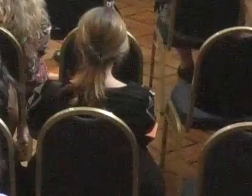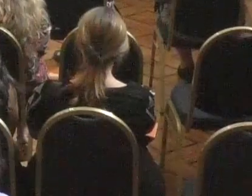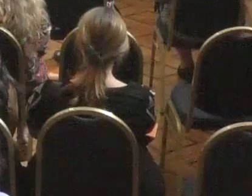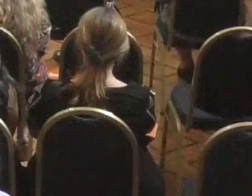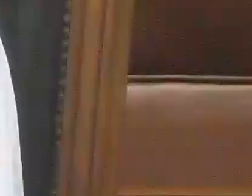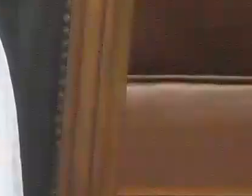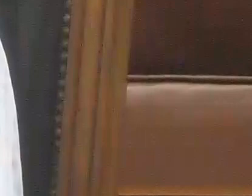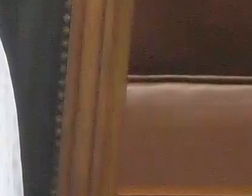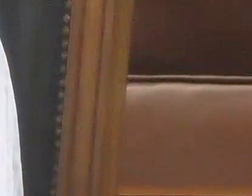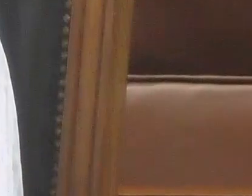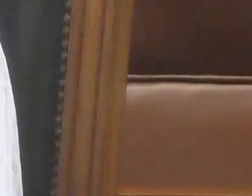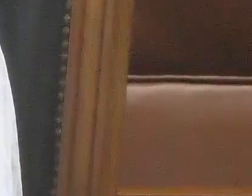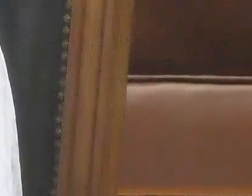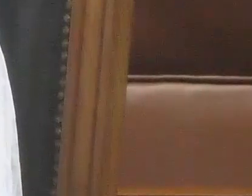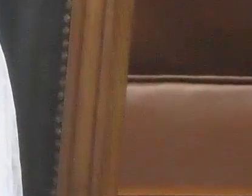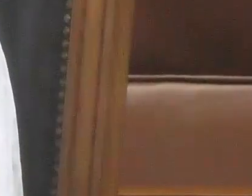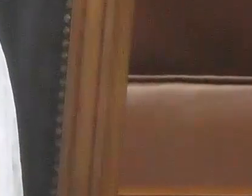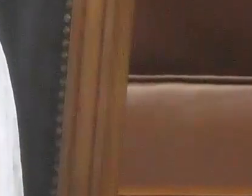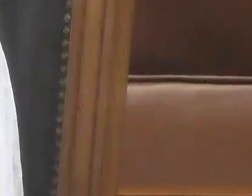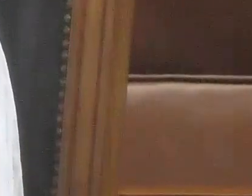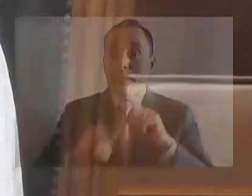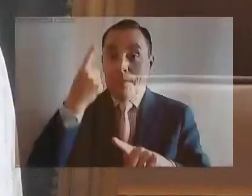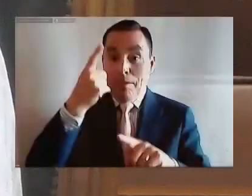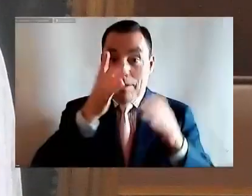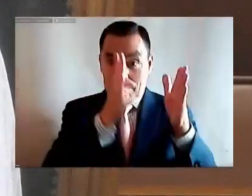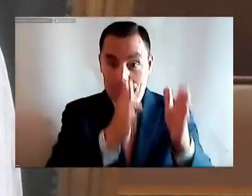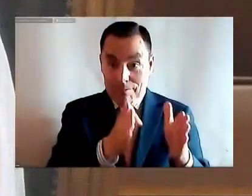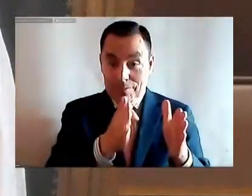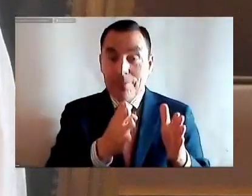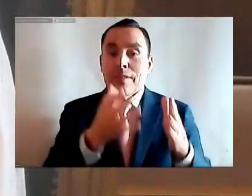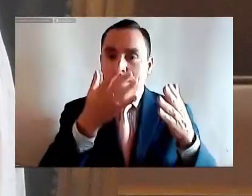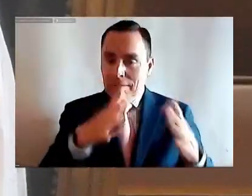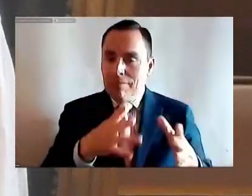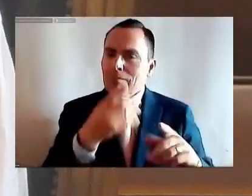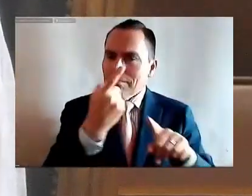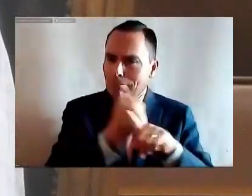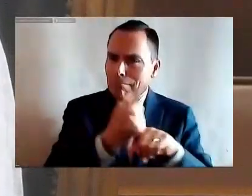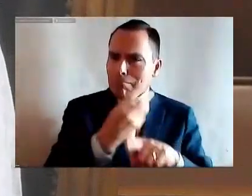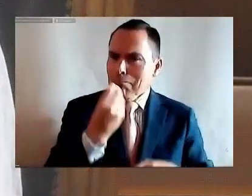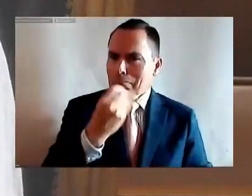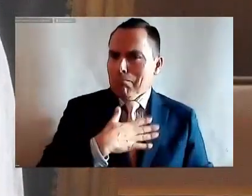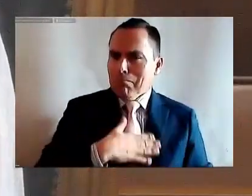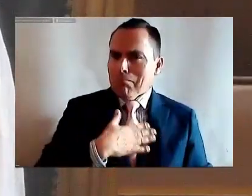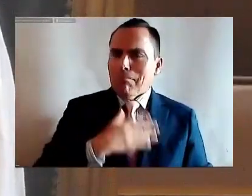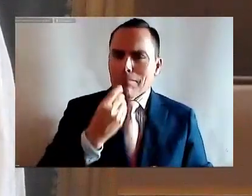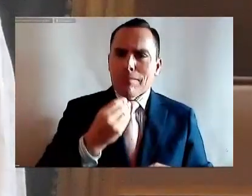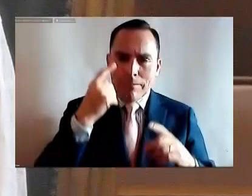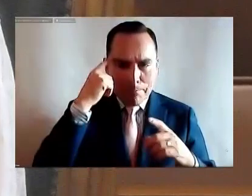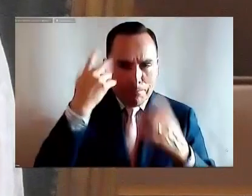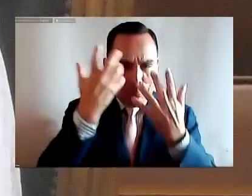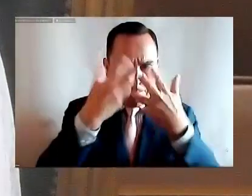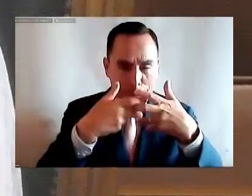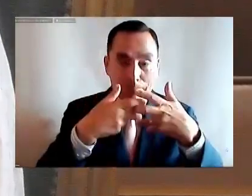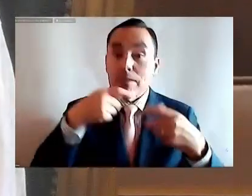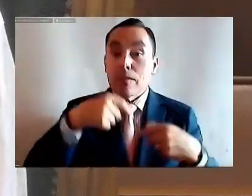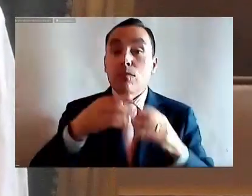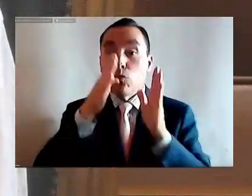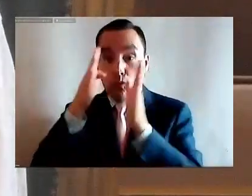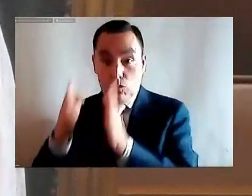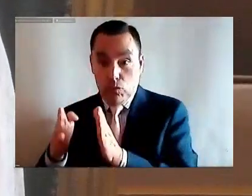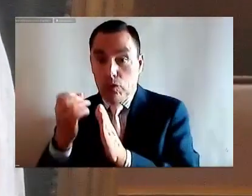Mujer. Y en la primera parte hemos escuchado interesantes reflexiones y ahora iniciamos una segunda